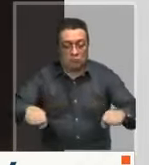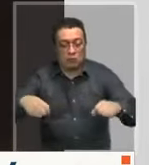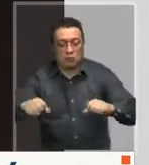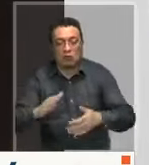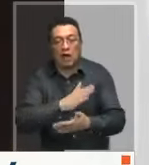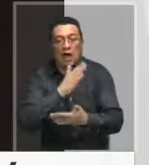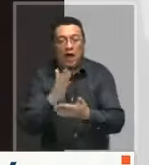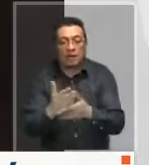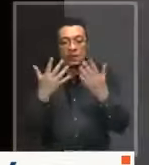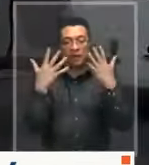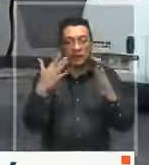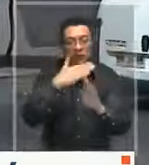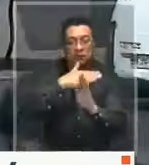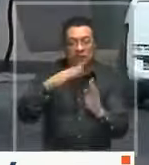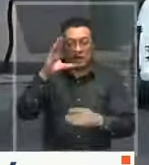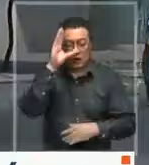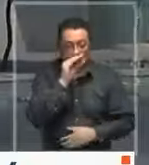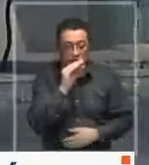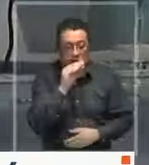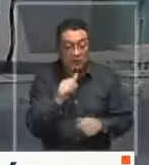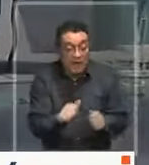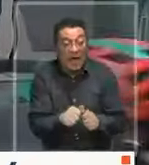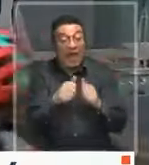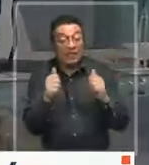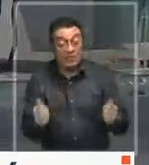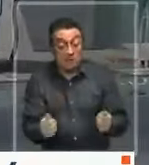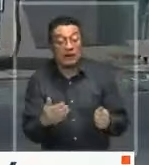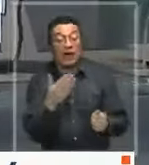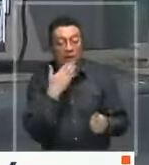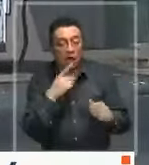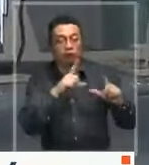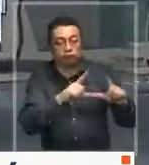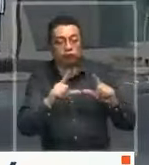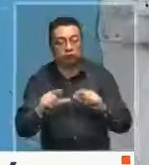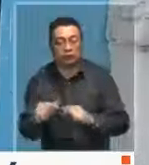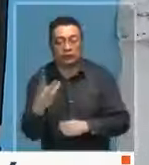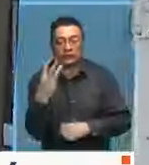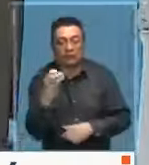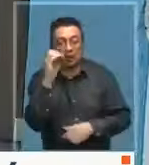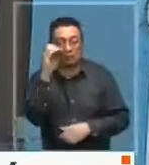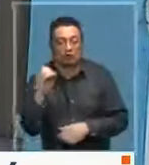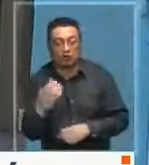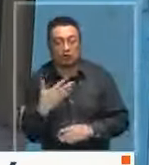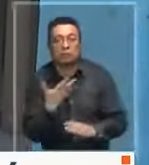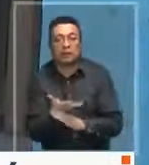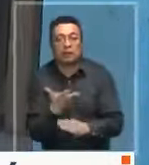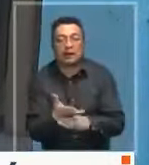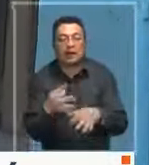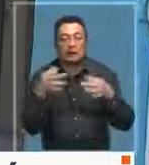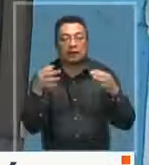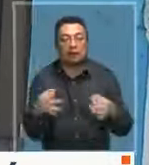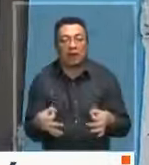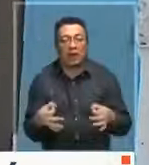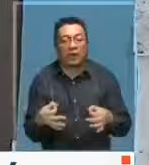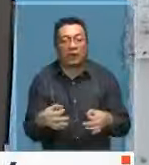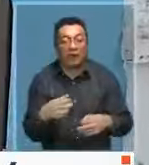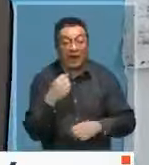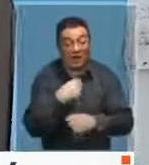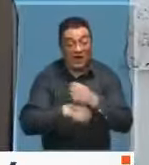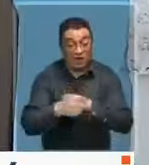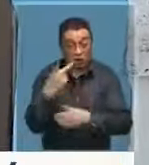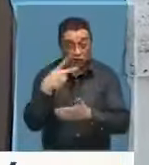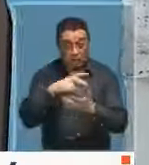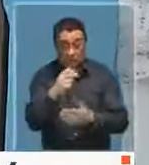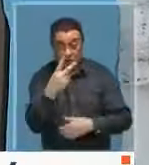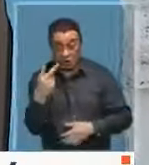las 22:30 horas y que además han tenido una disminución de un 30% en requerimientos de seguridad entre el año